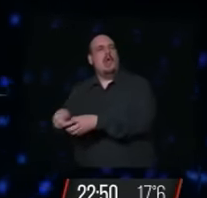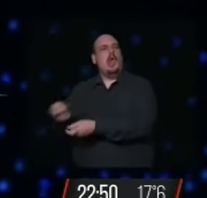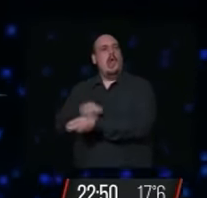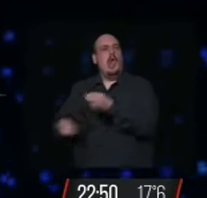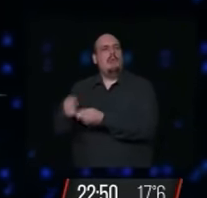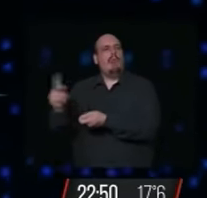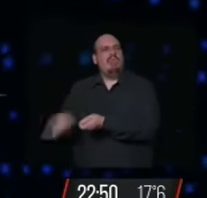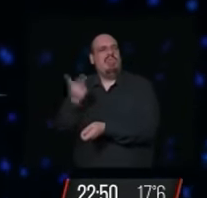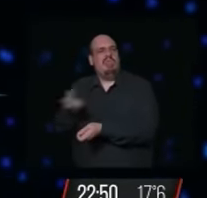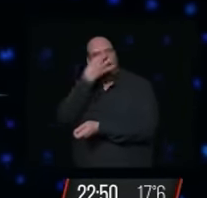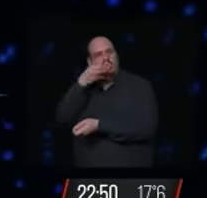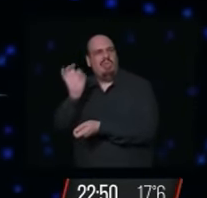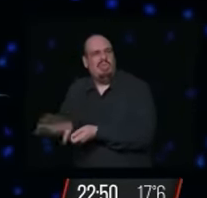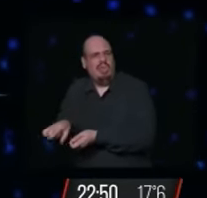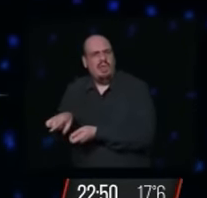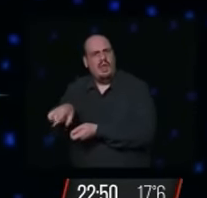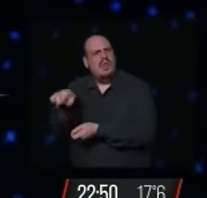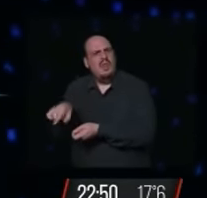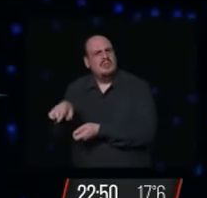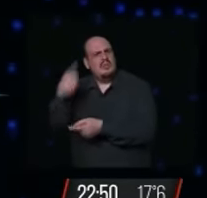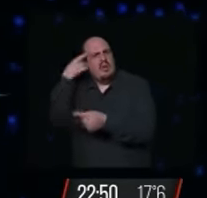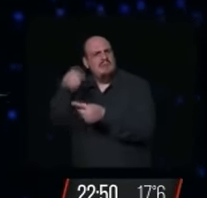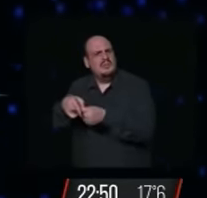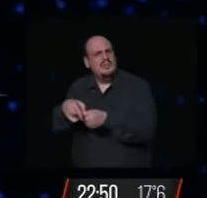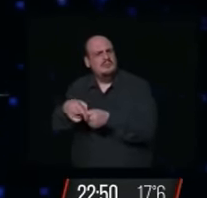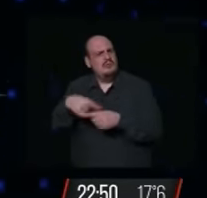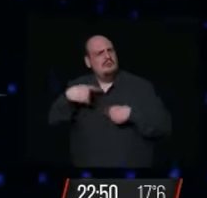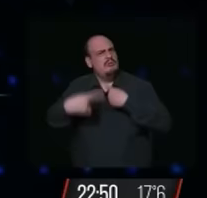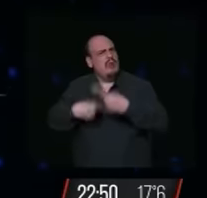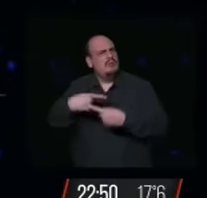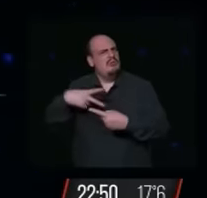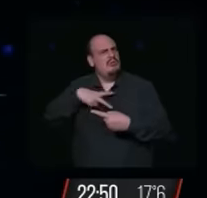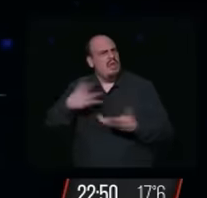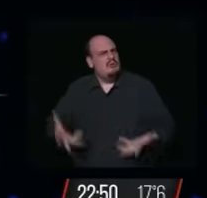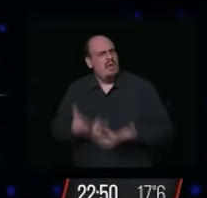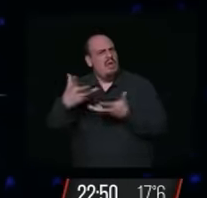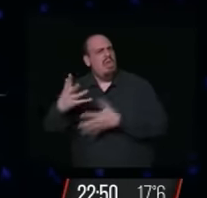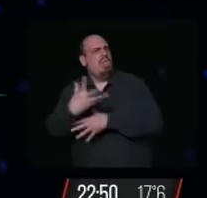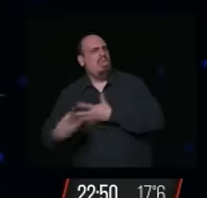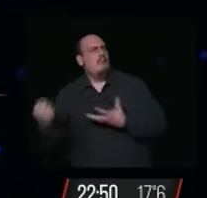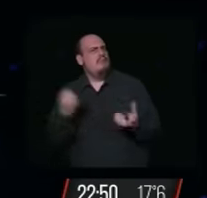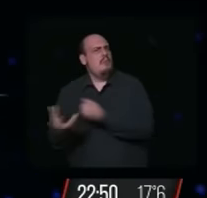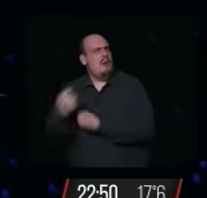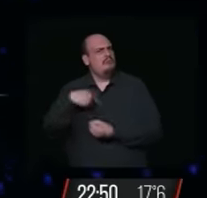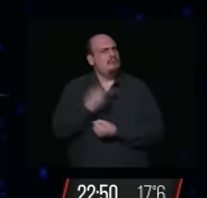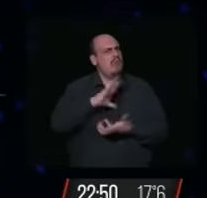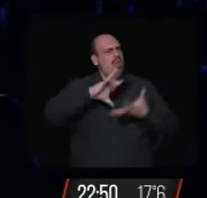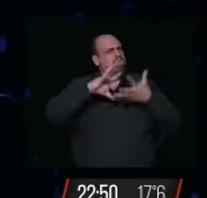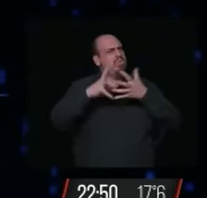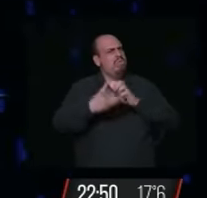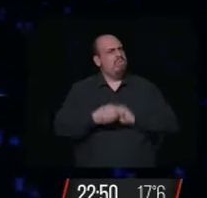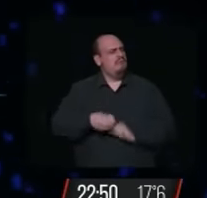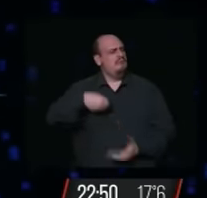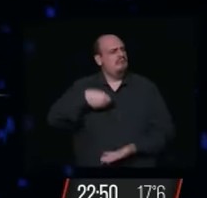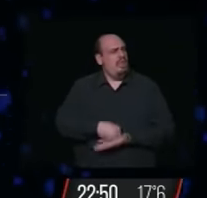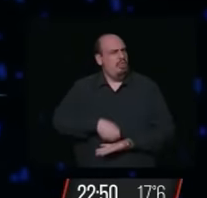e inútil que lo único que hace es destruir, digamos, nuestra generación de riqueza y hundirnos cada vez más. En el fondo también